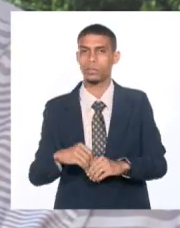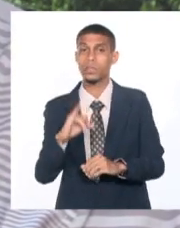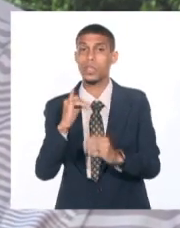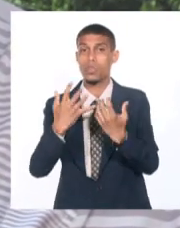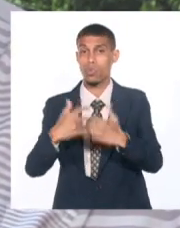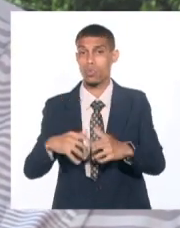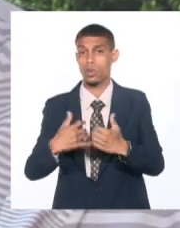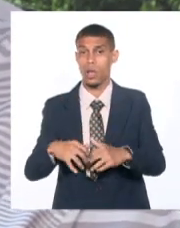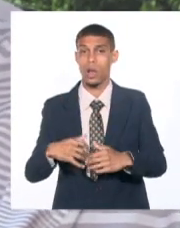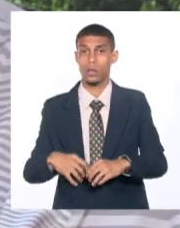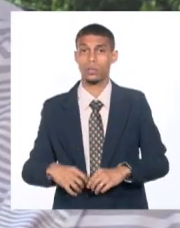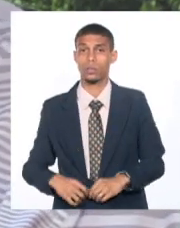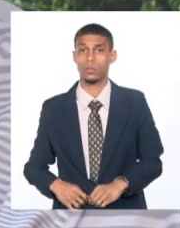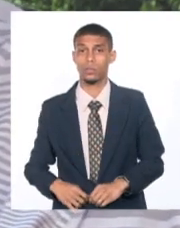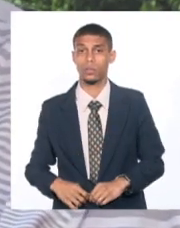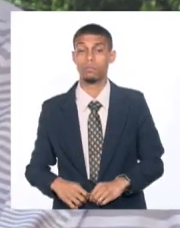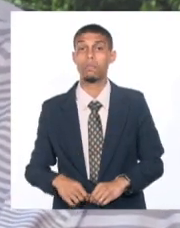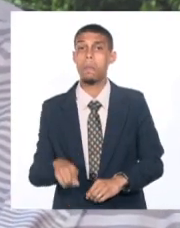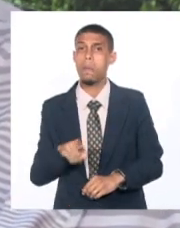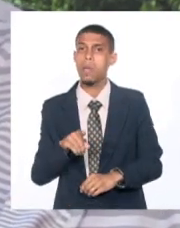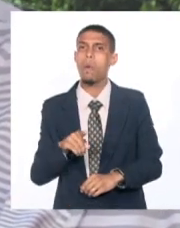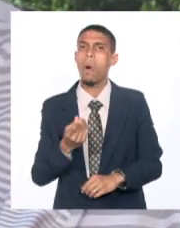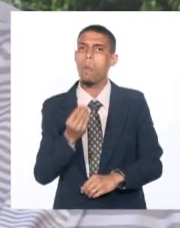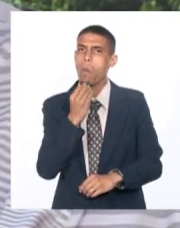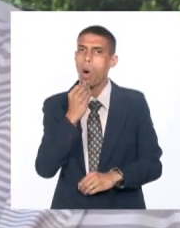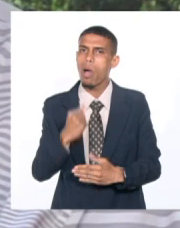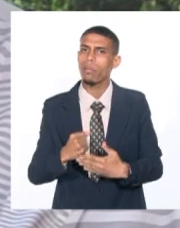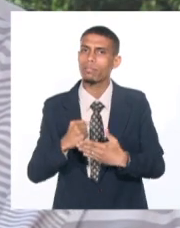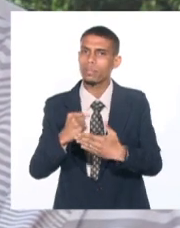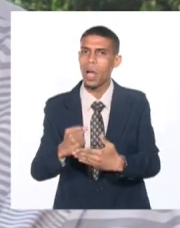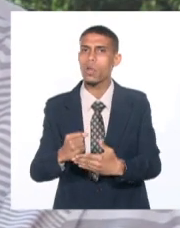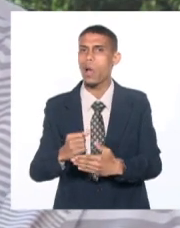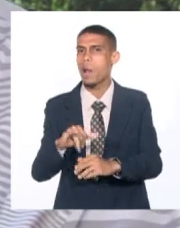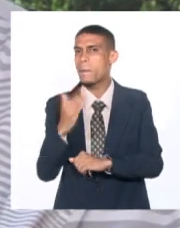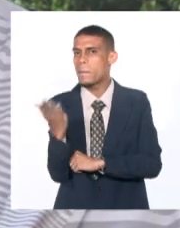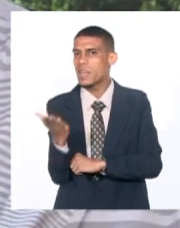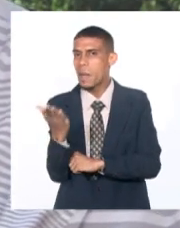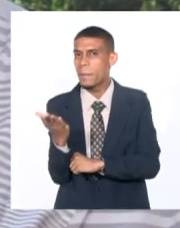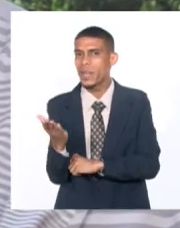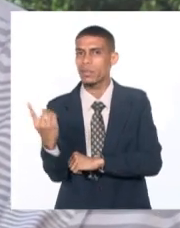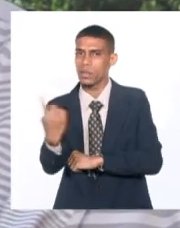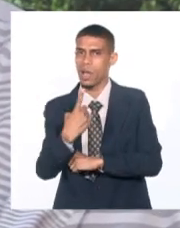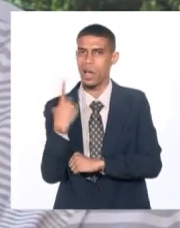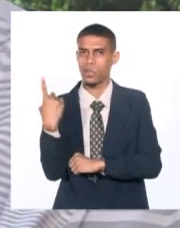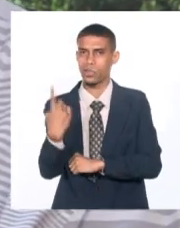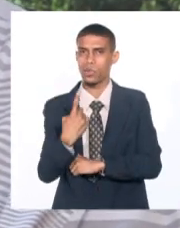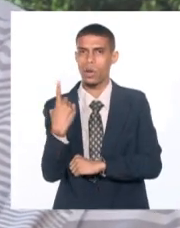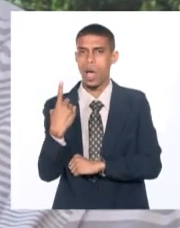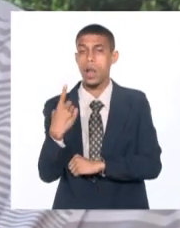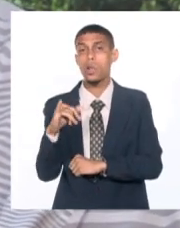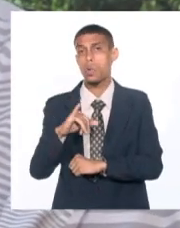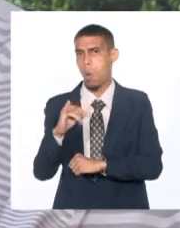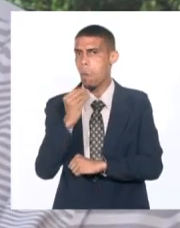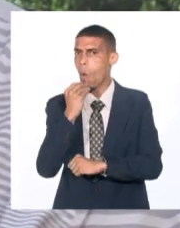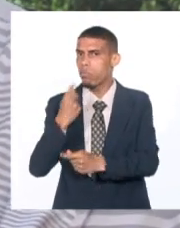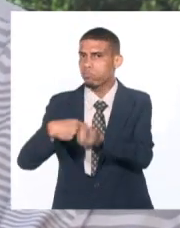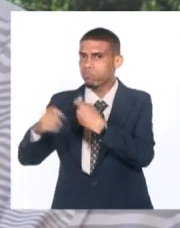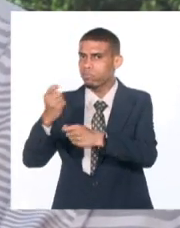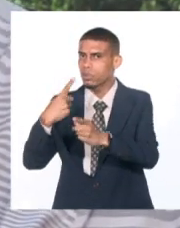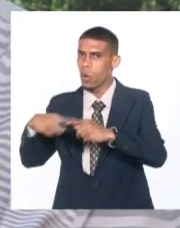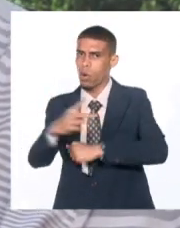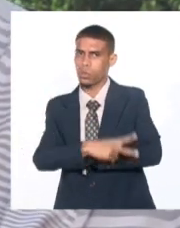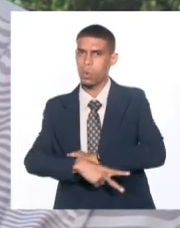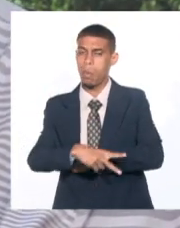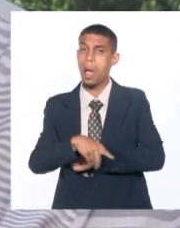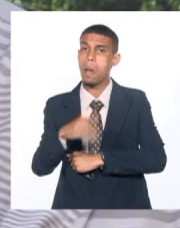que deben prácticamente satisfacer la demanda nacional, incluso disponer para la exportación, y eso va a permitir, bueno, poder